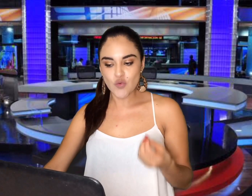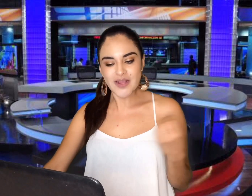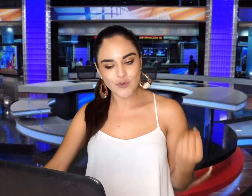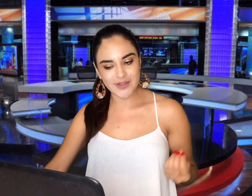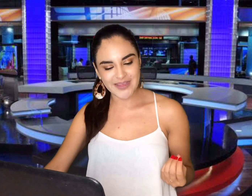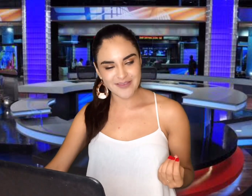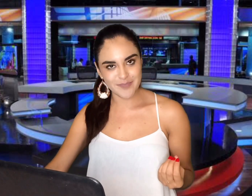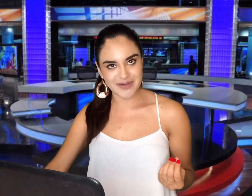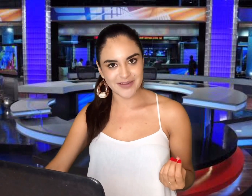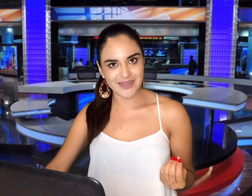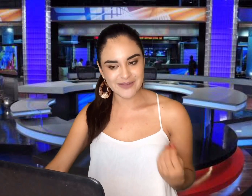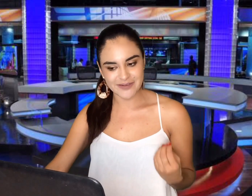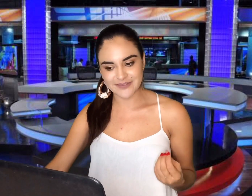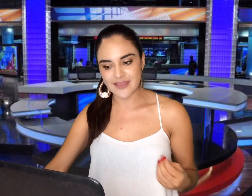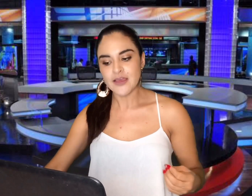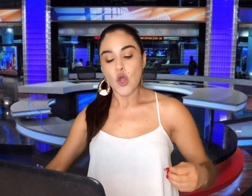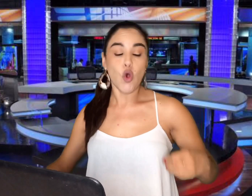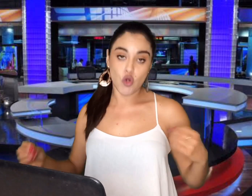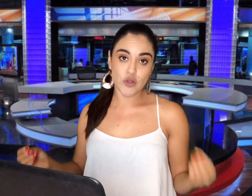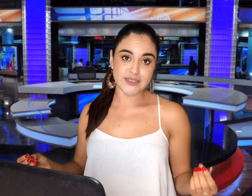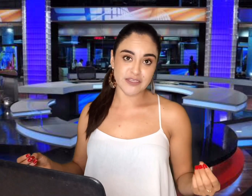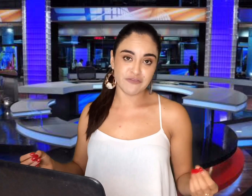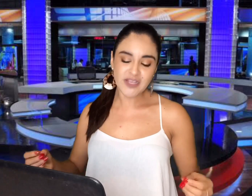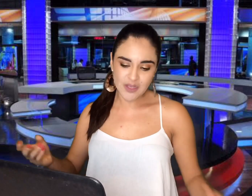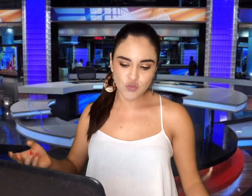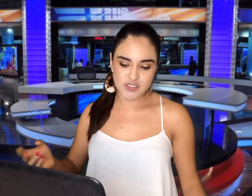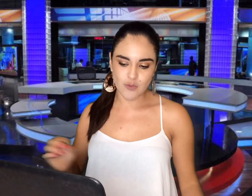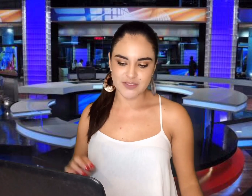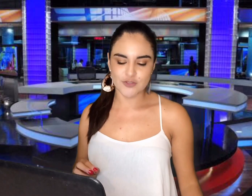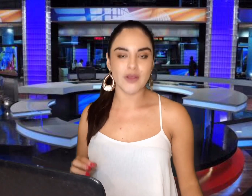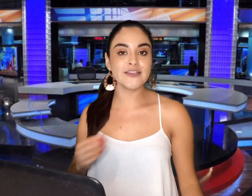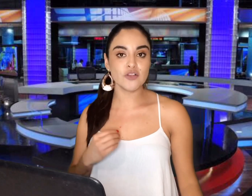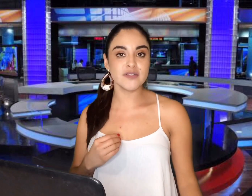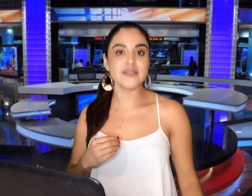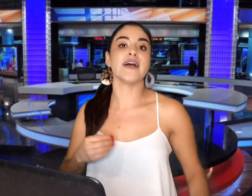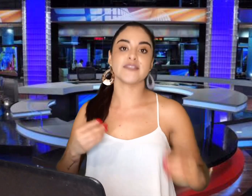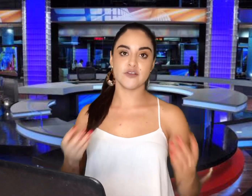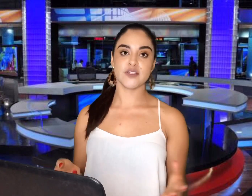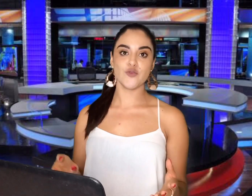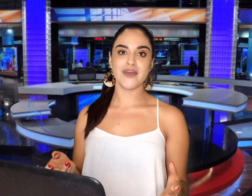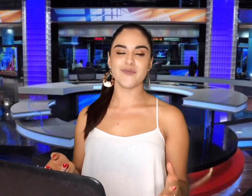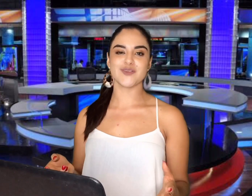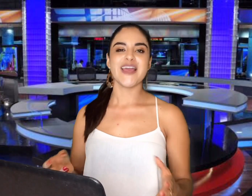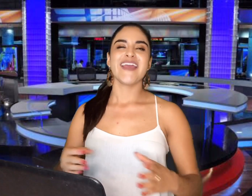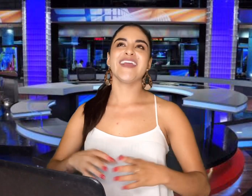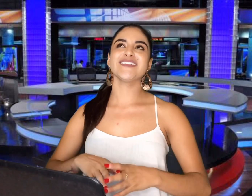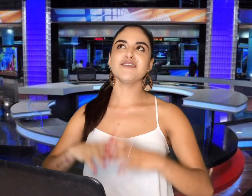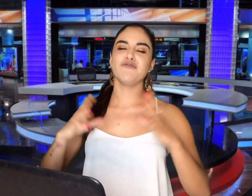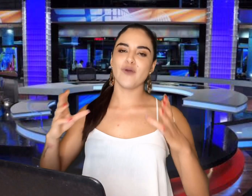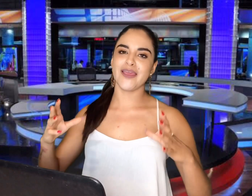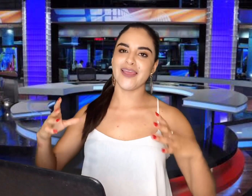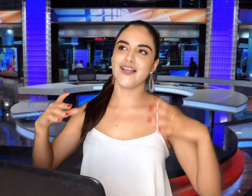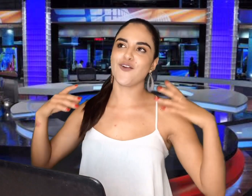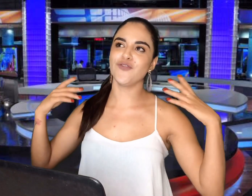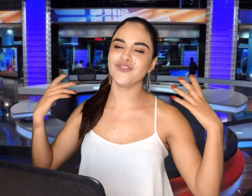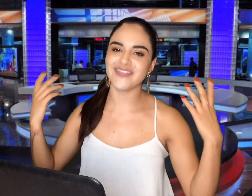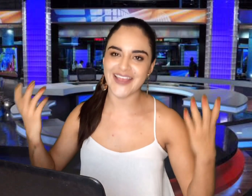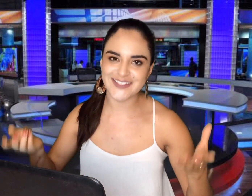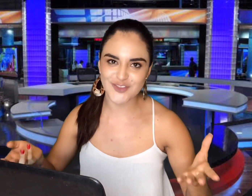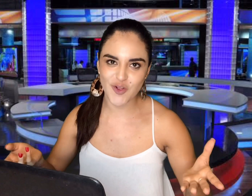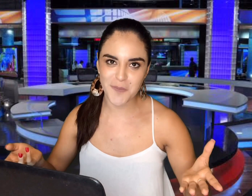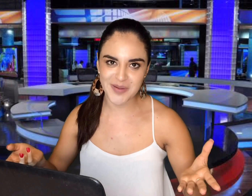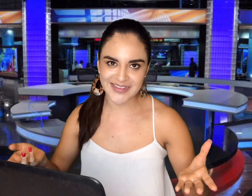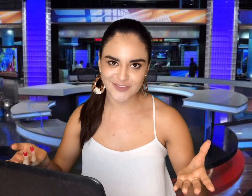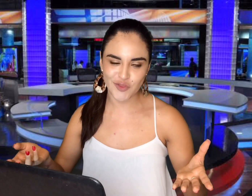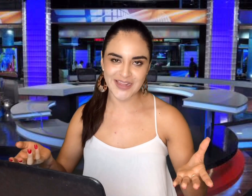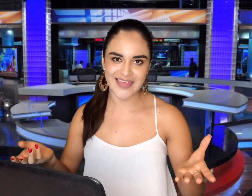es una crueldad del perder la libertad o lo que significa un secuestro entonces así nos ayudamos ese fue el contexto